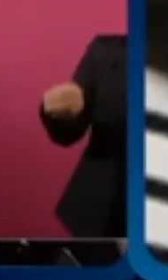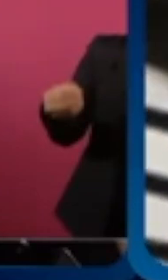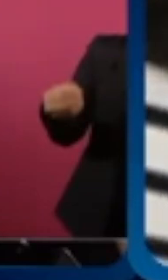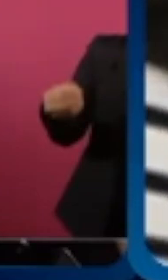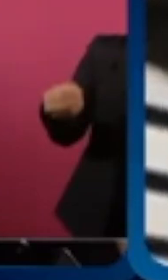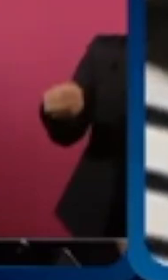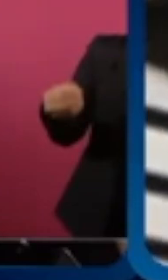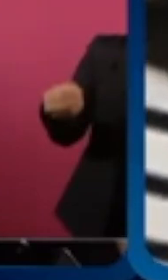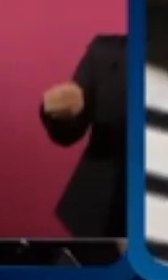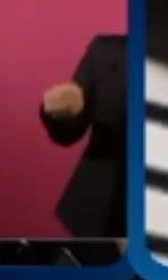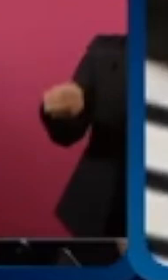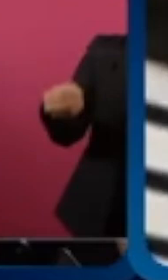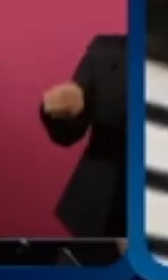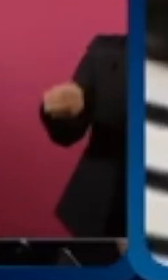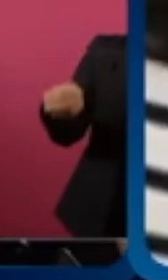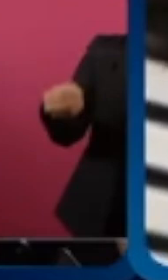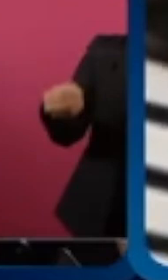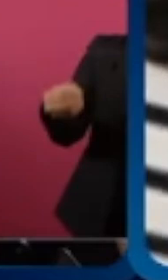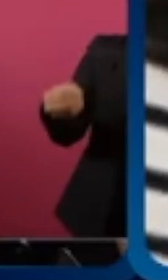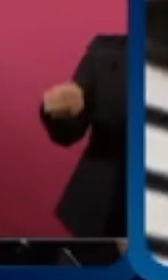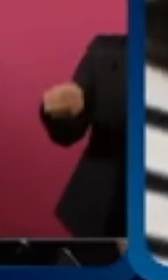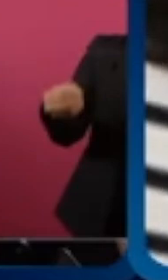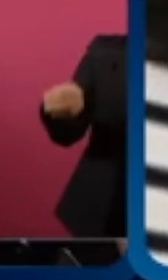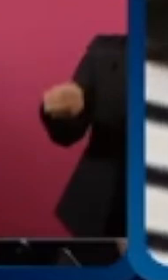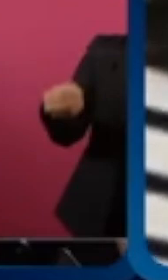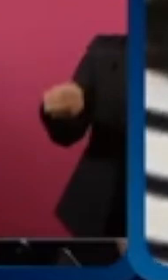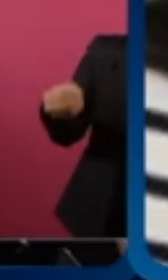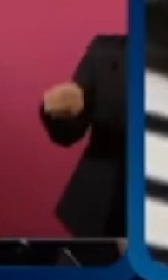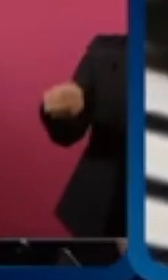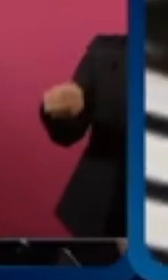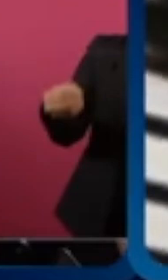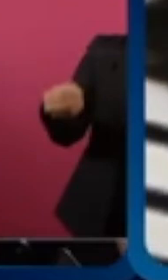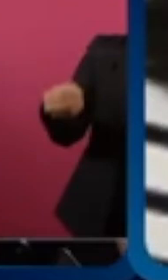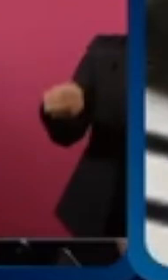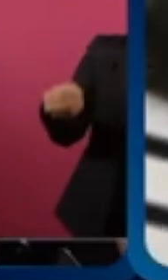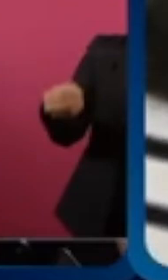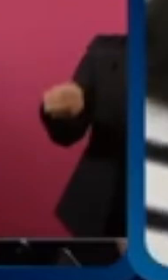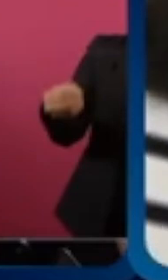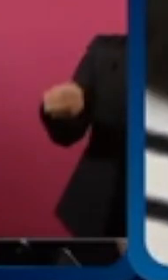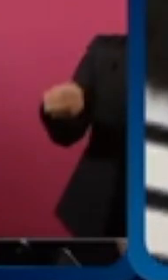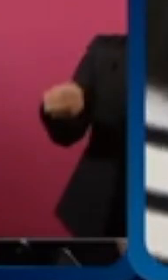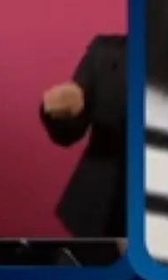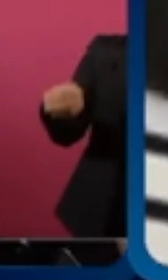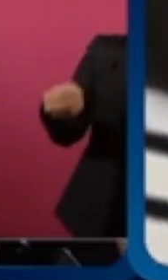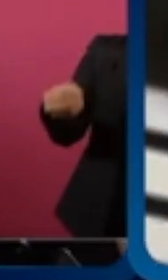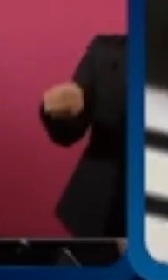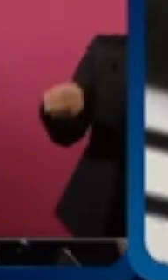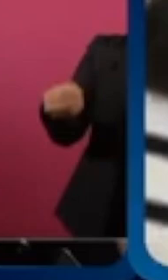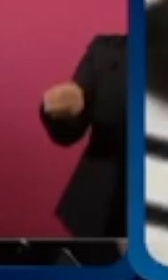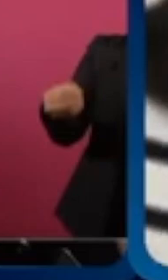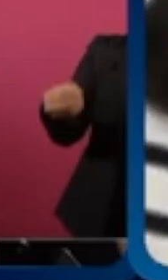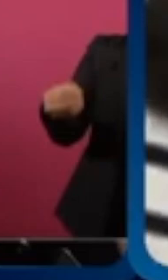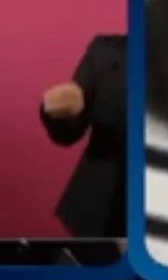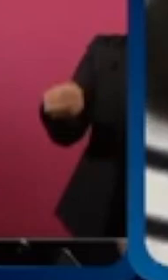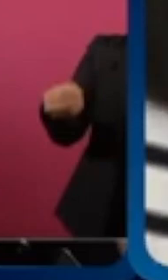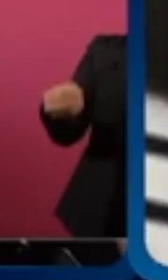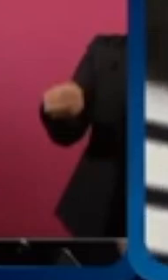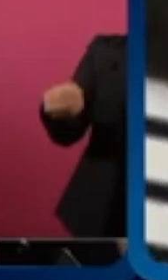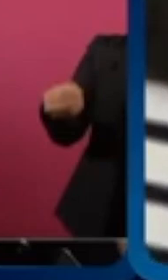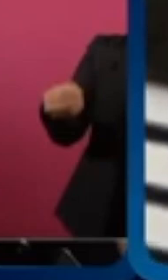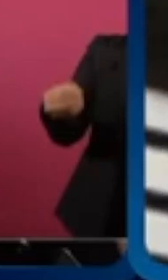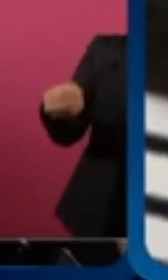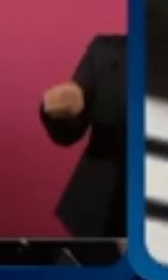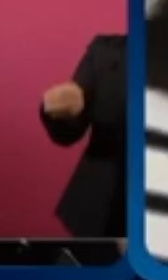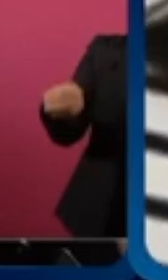profundo siendo el pueblo el que elija? Si tú eliges la transformación para este 2024,